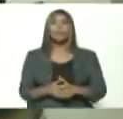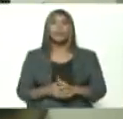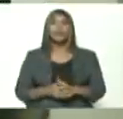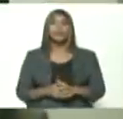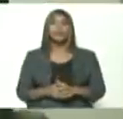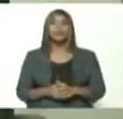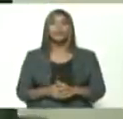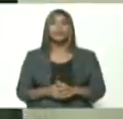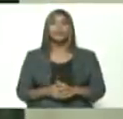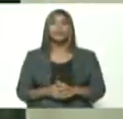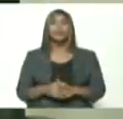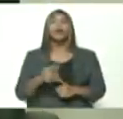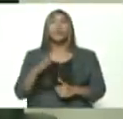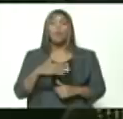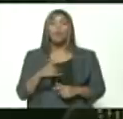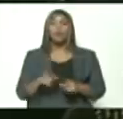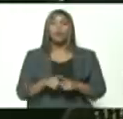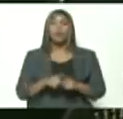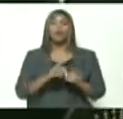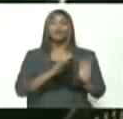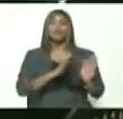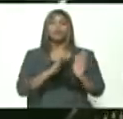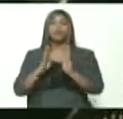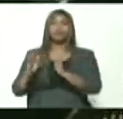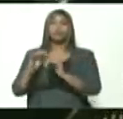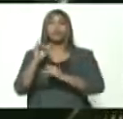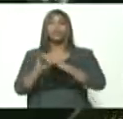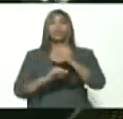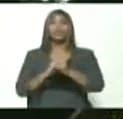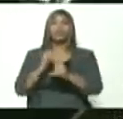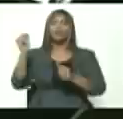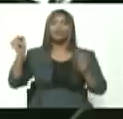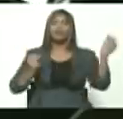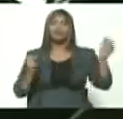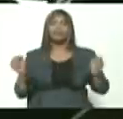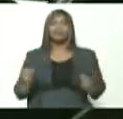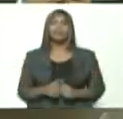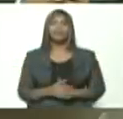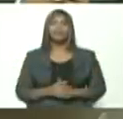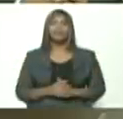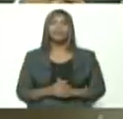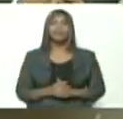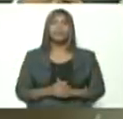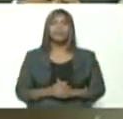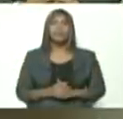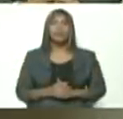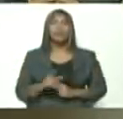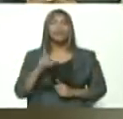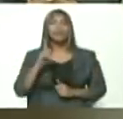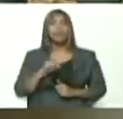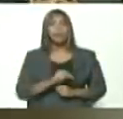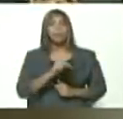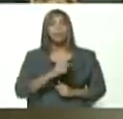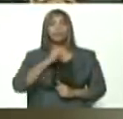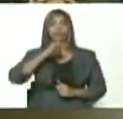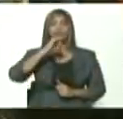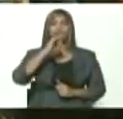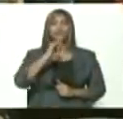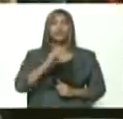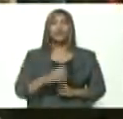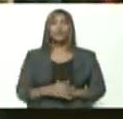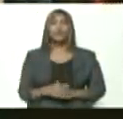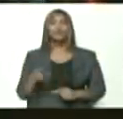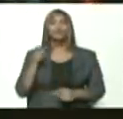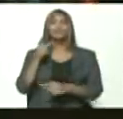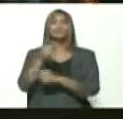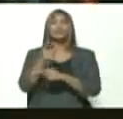va a garantizar un amplio programa de veeduría internacional. Asimismo, ha dicho que han ordenado a la